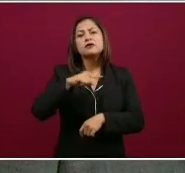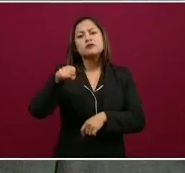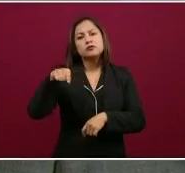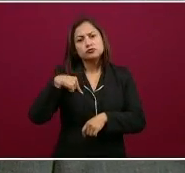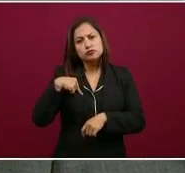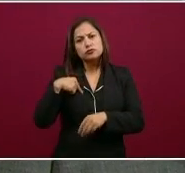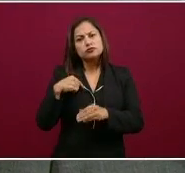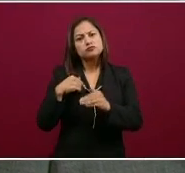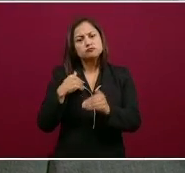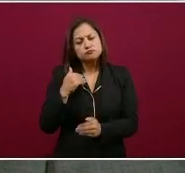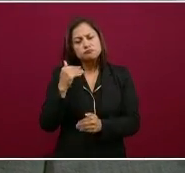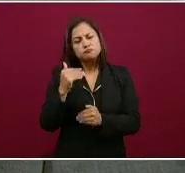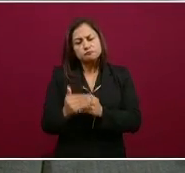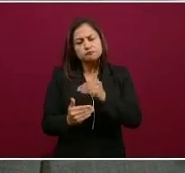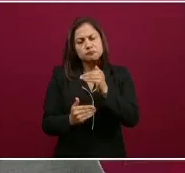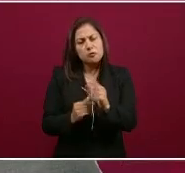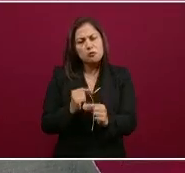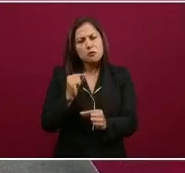esta